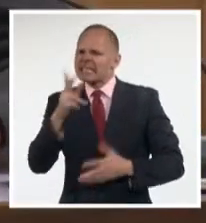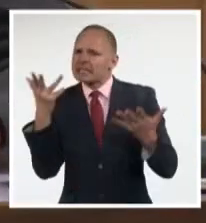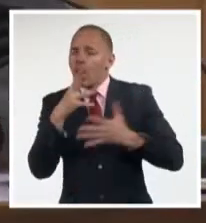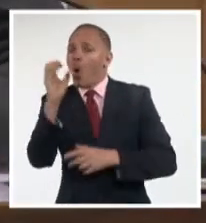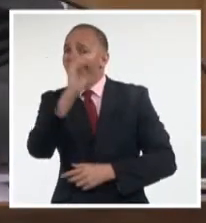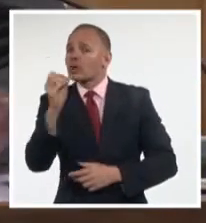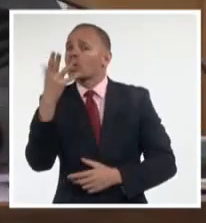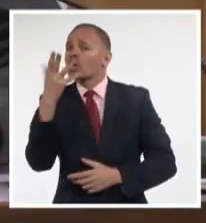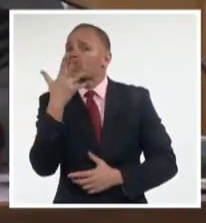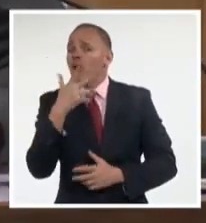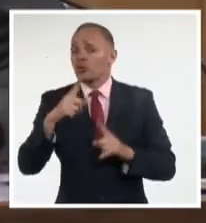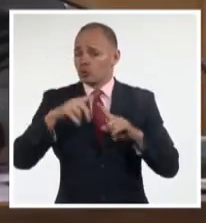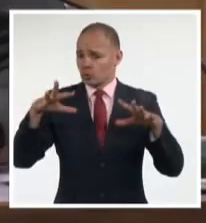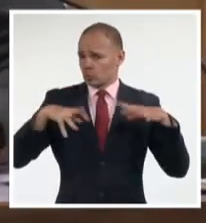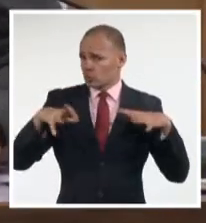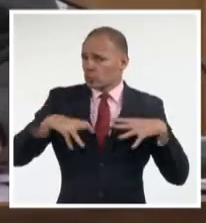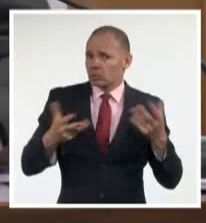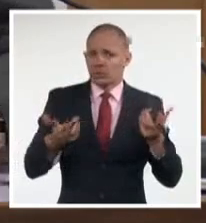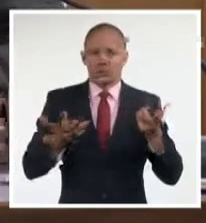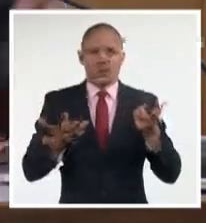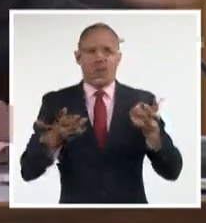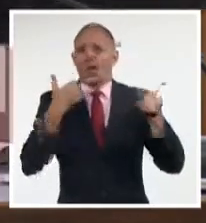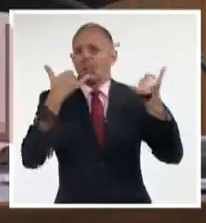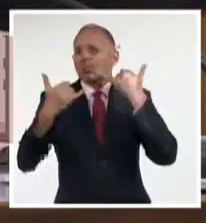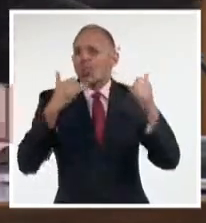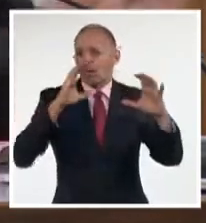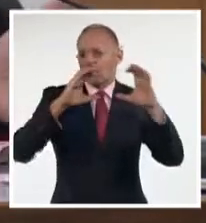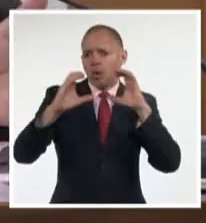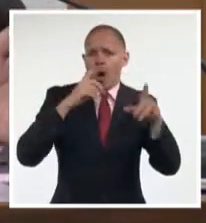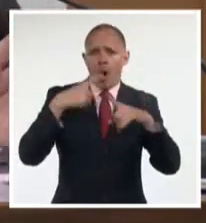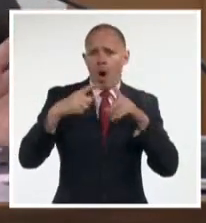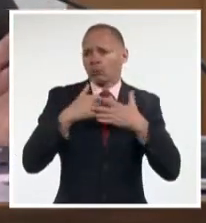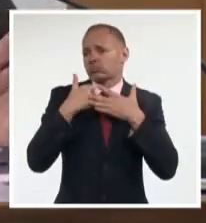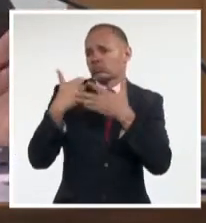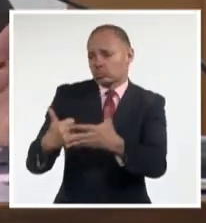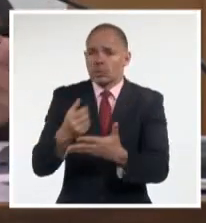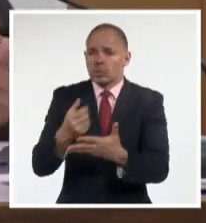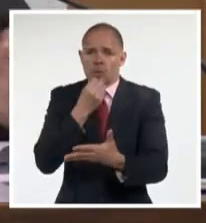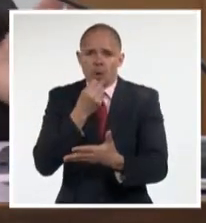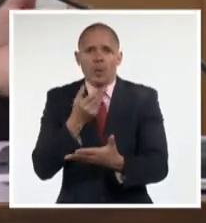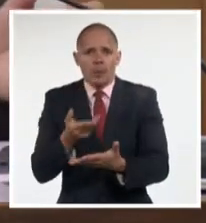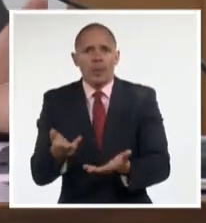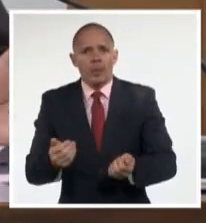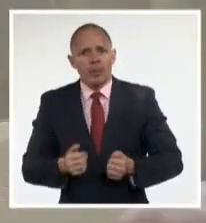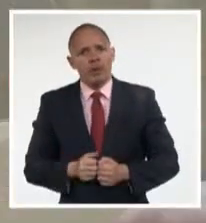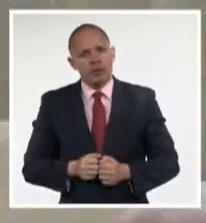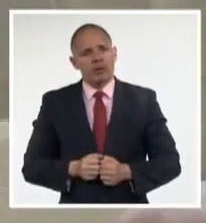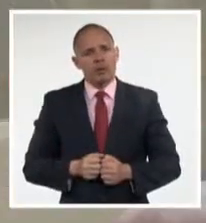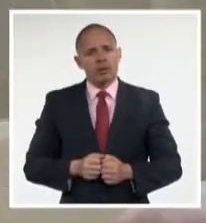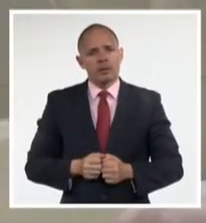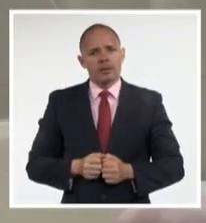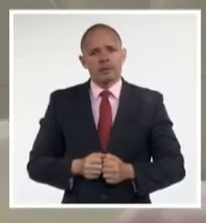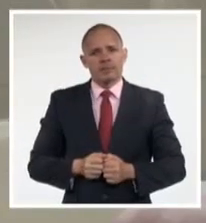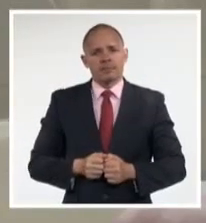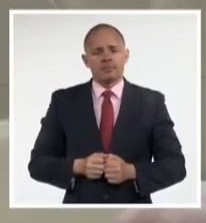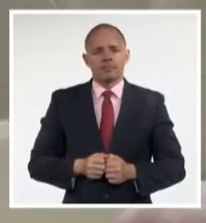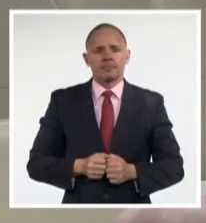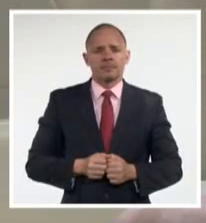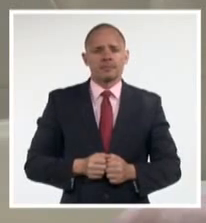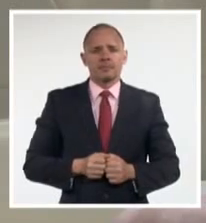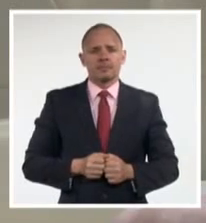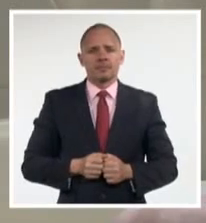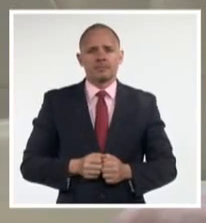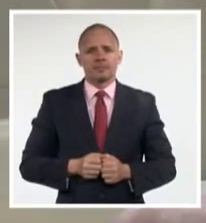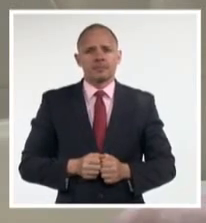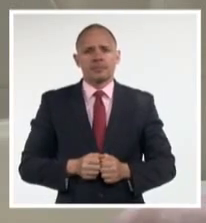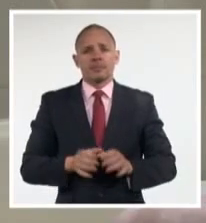comunicaciones, construyéndole casa a los obreros, le están quitando un problema al gobierno de la provincia y están colaborando. Hacia el final del encuentro,